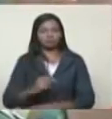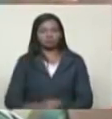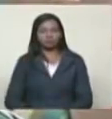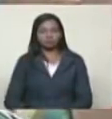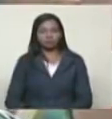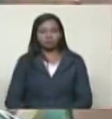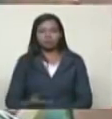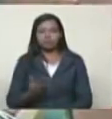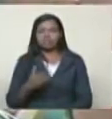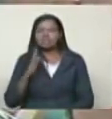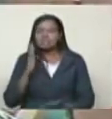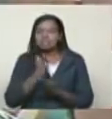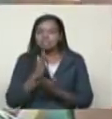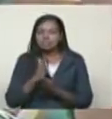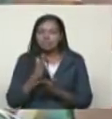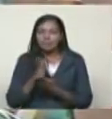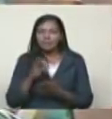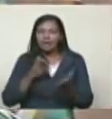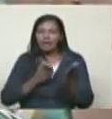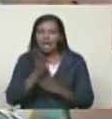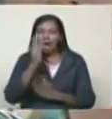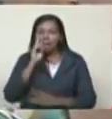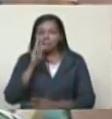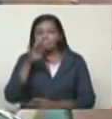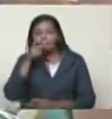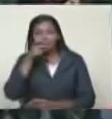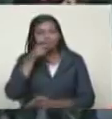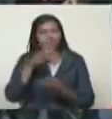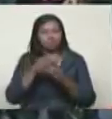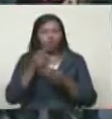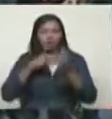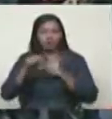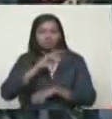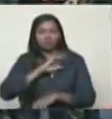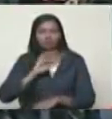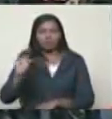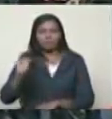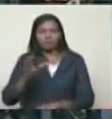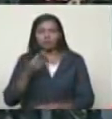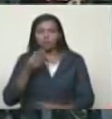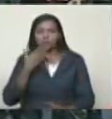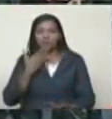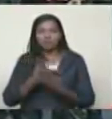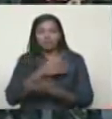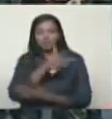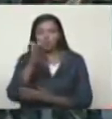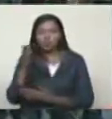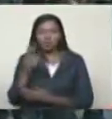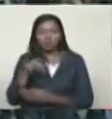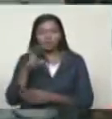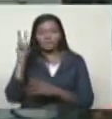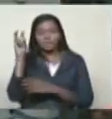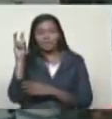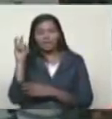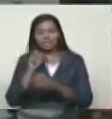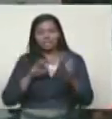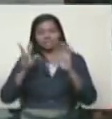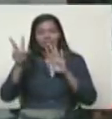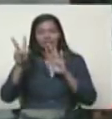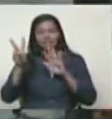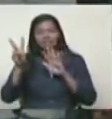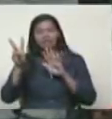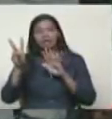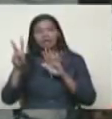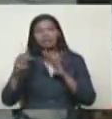estarán siempre leales y pendientes para la defensa de nuestra patria. Muchas gracias a ustedes este viernes 17 de mayo por